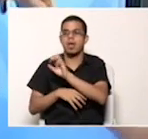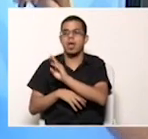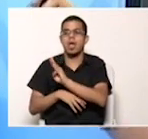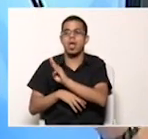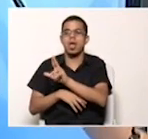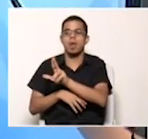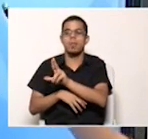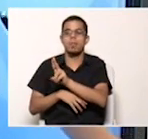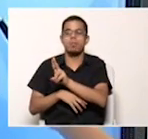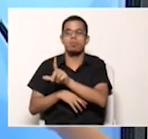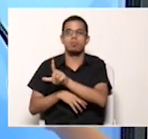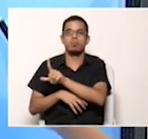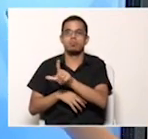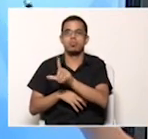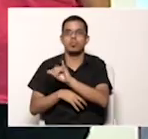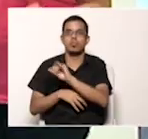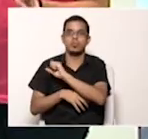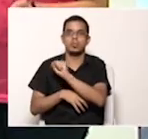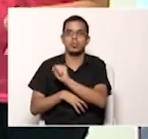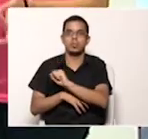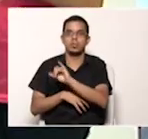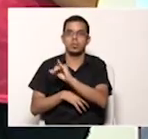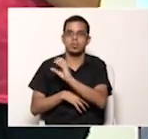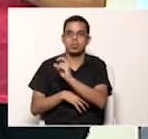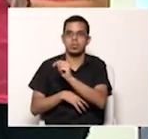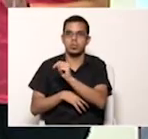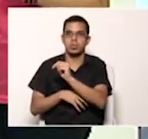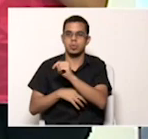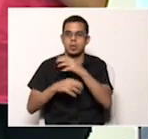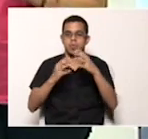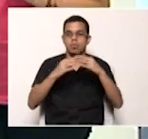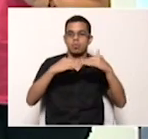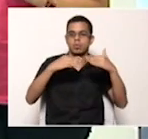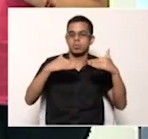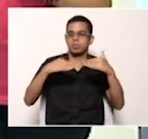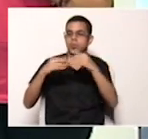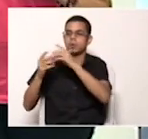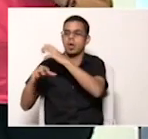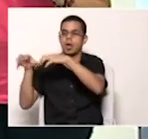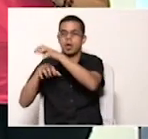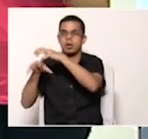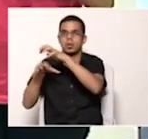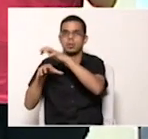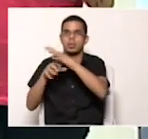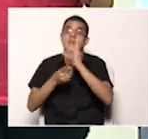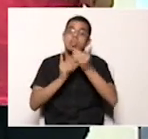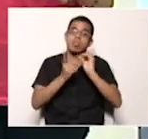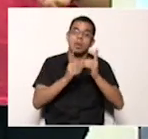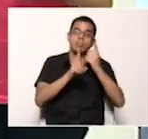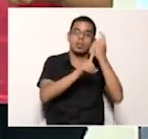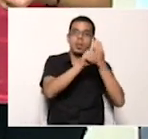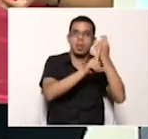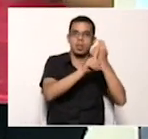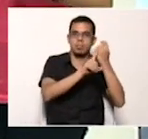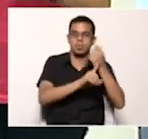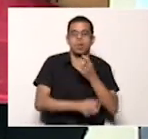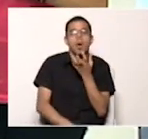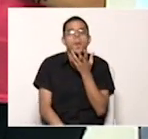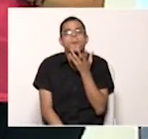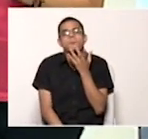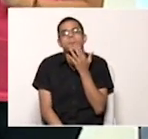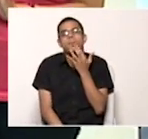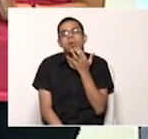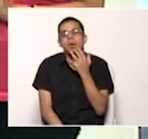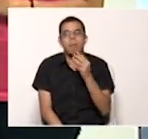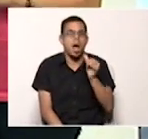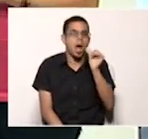estado líquido a estado gaseoso. Eso ocurre a una temperatura determinada. Ejemplo, el agua. El agua pasa de